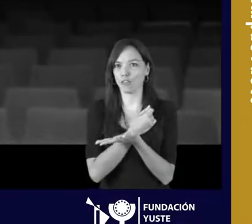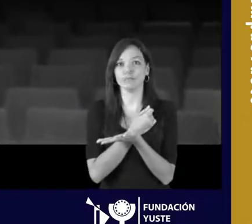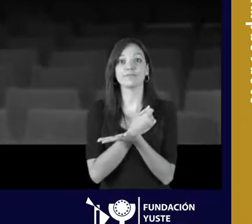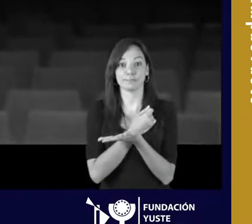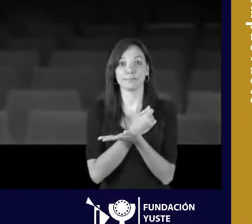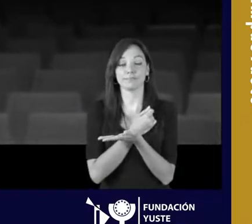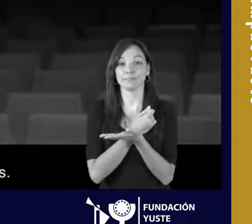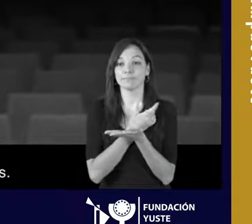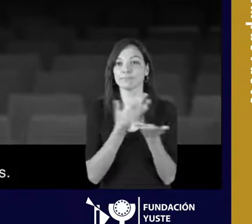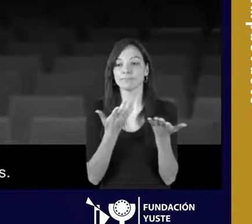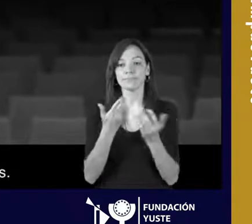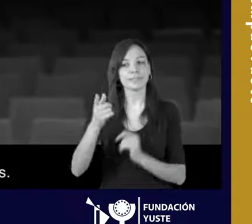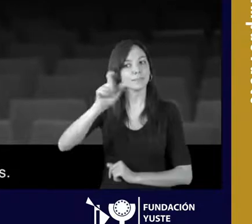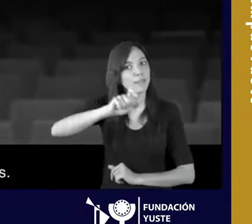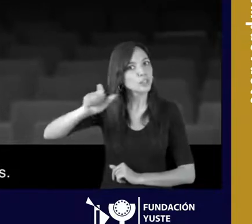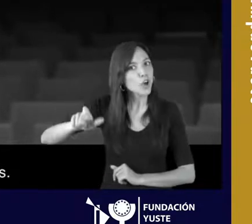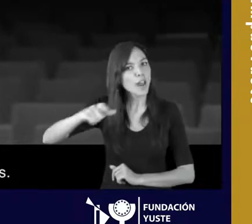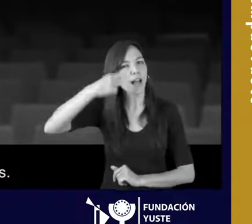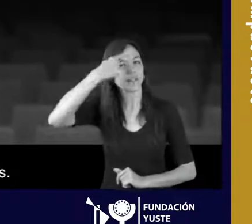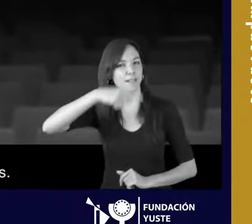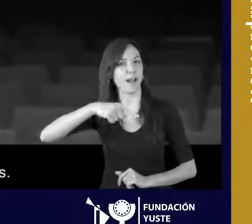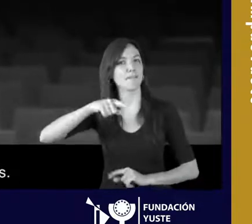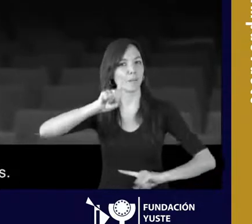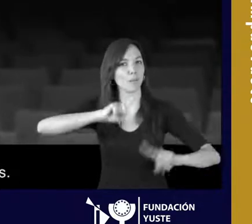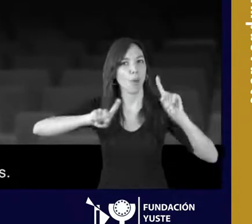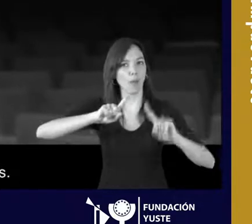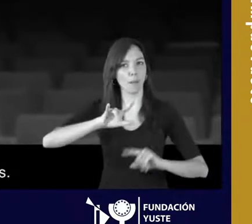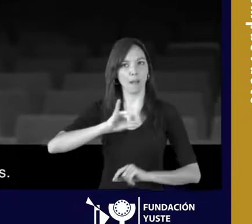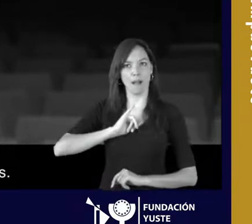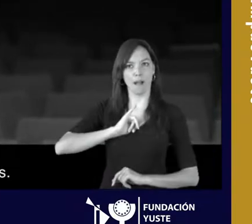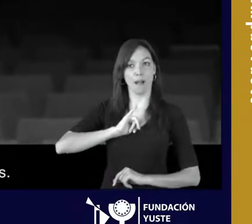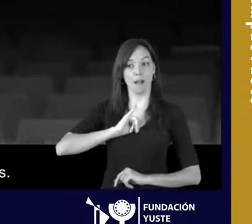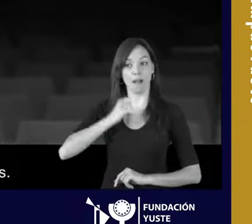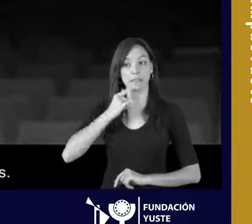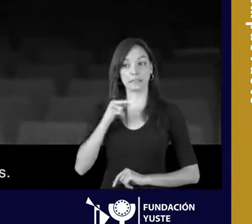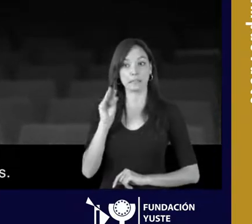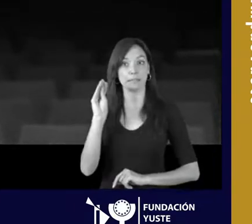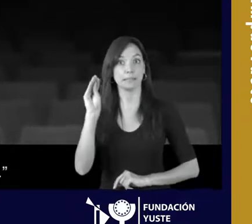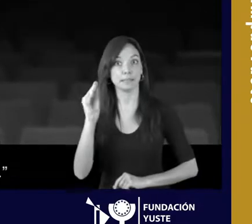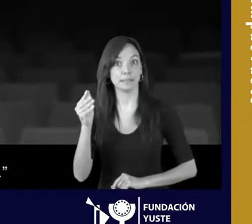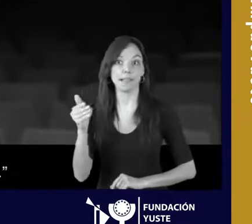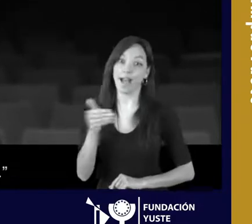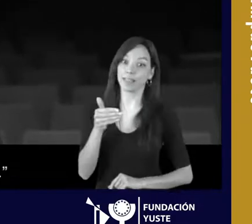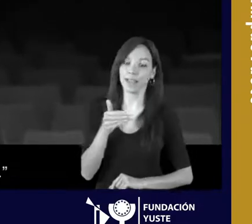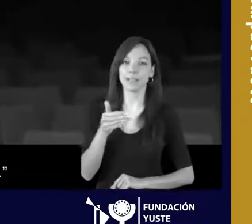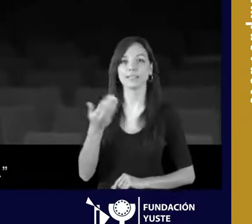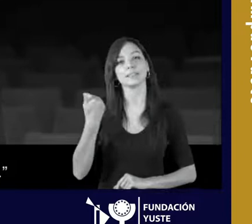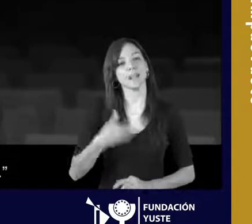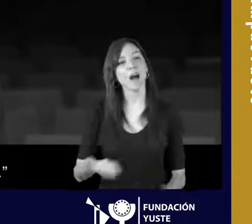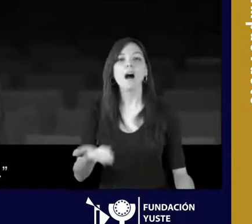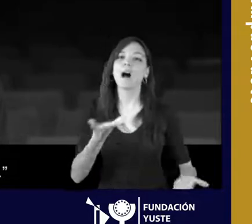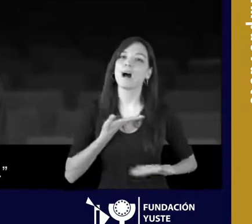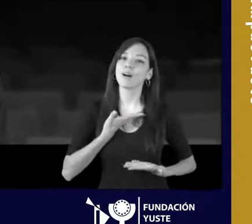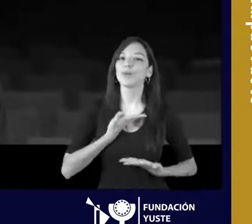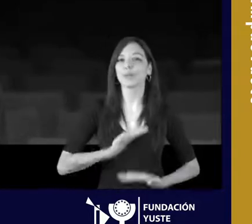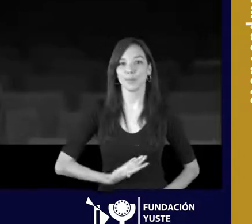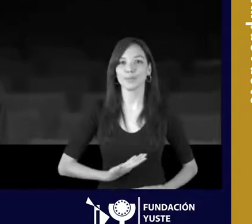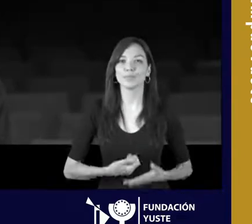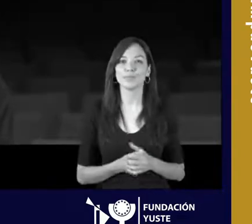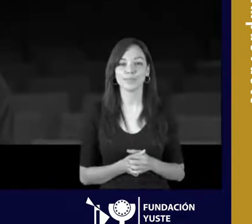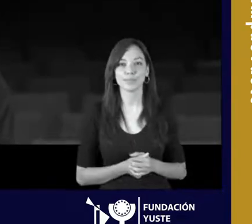todo y ya saben el problema que tú tienes y antes de tú decir necesito